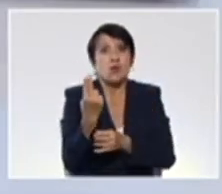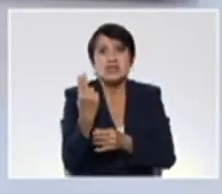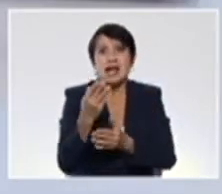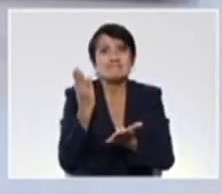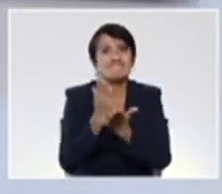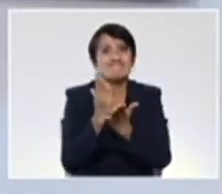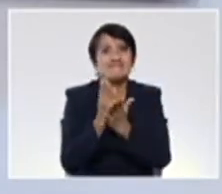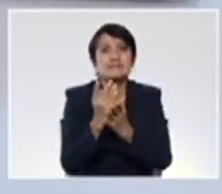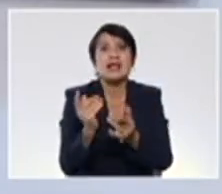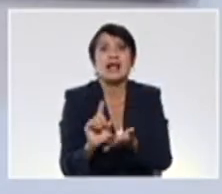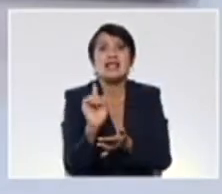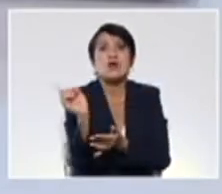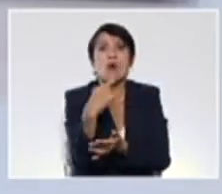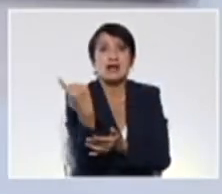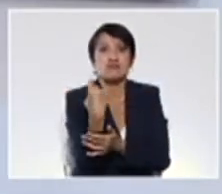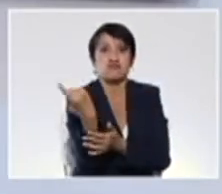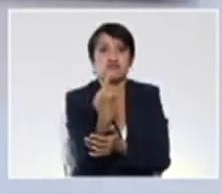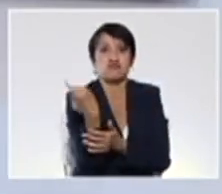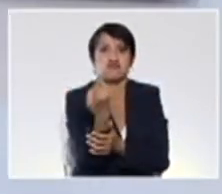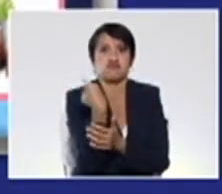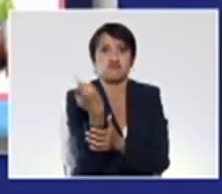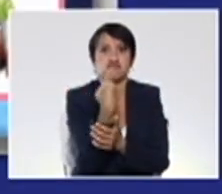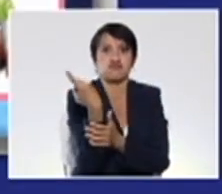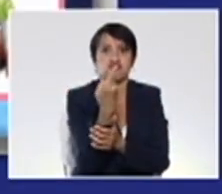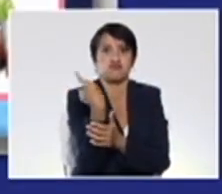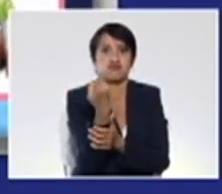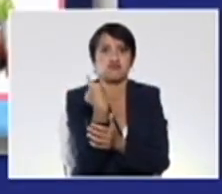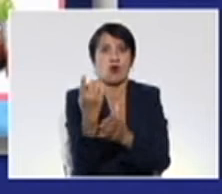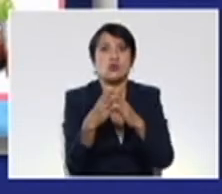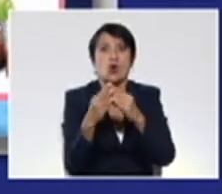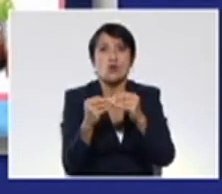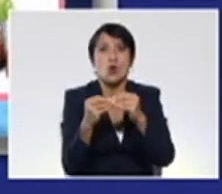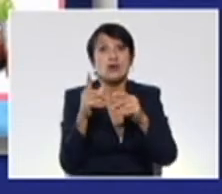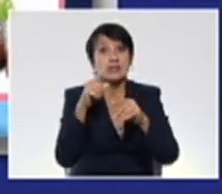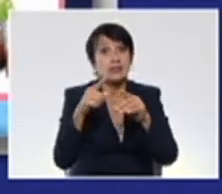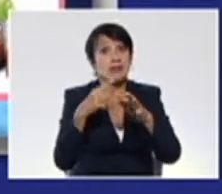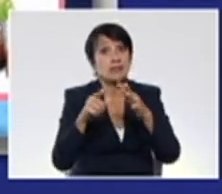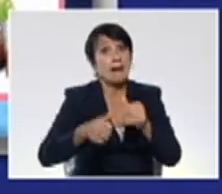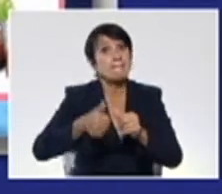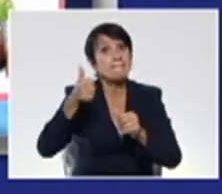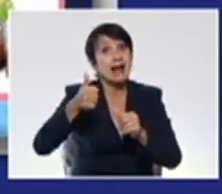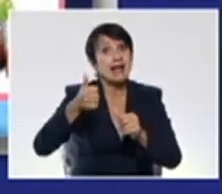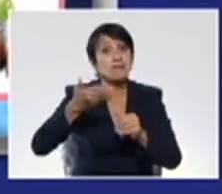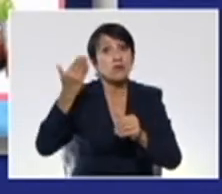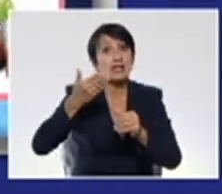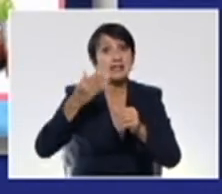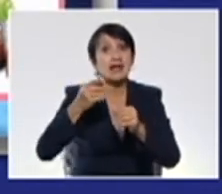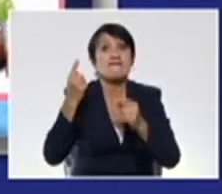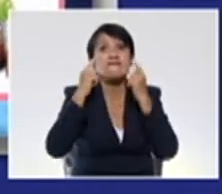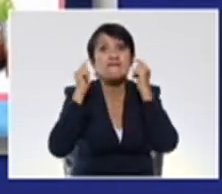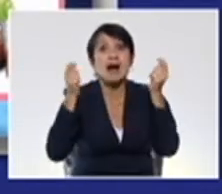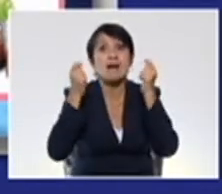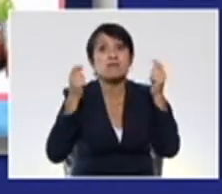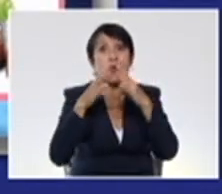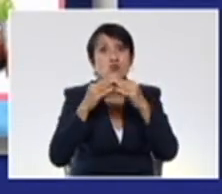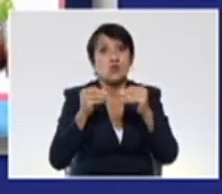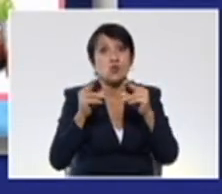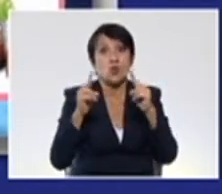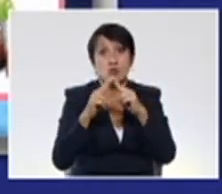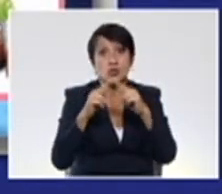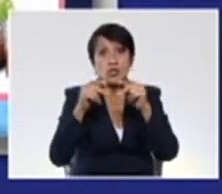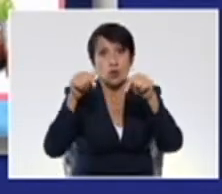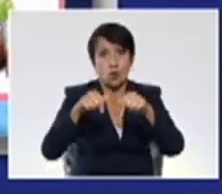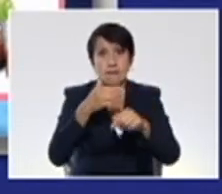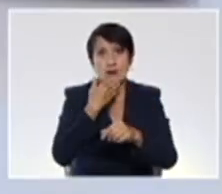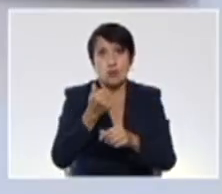elemento para batir, para mezclar todo, y por ser ese electrodoméstico el que más predomina en nuestro hogar, es el que vamos a conocer hoy un